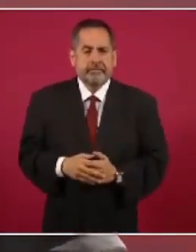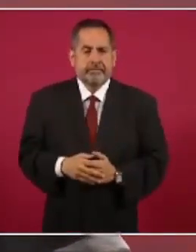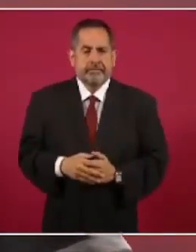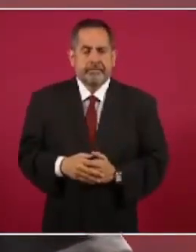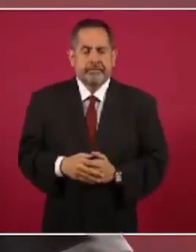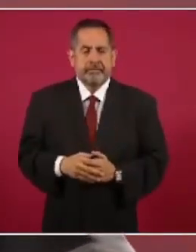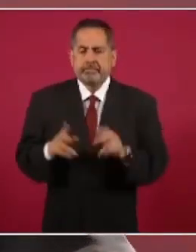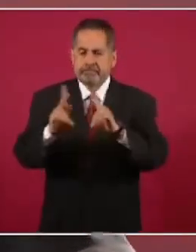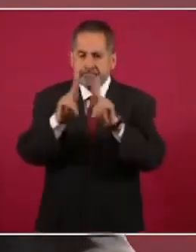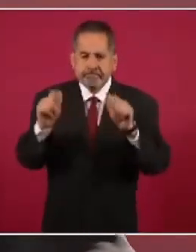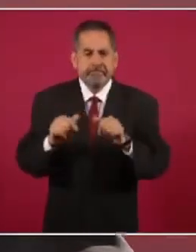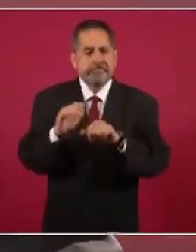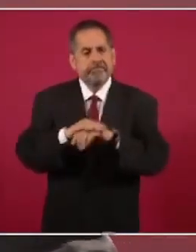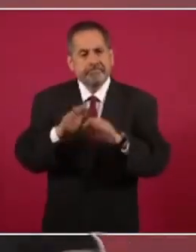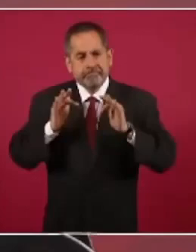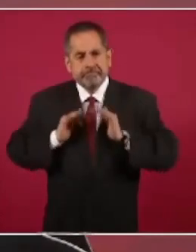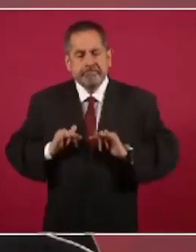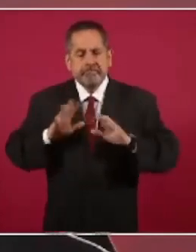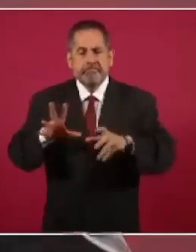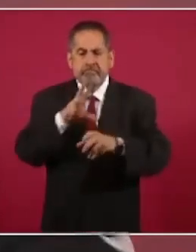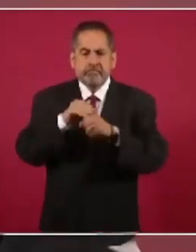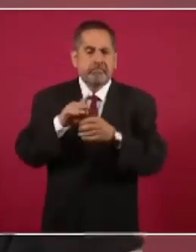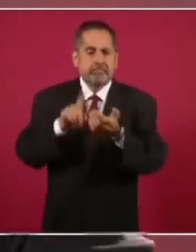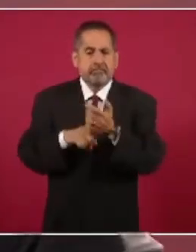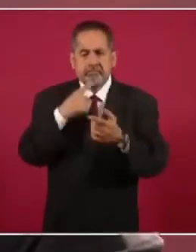garantizando la paz, la tranquilidad,